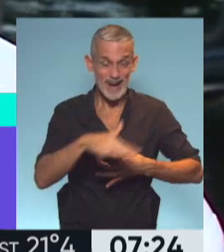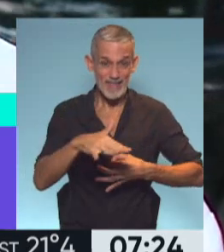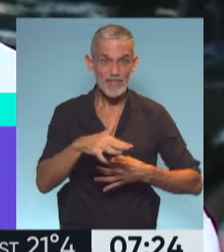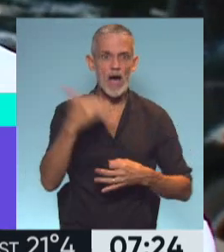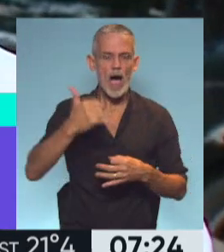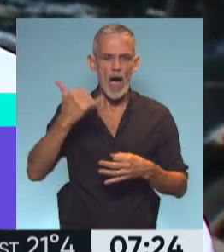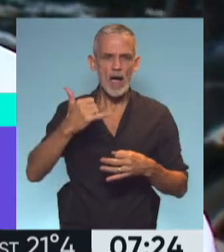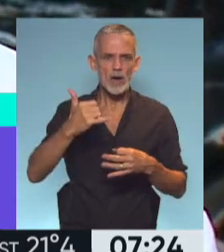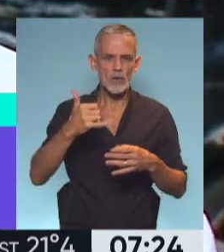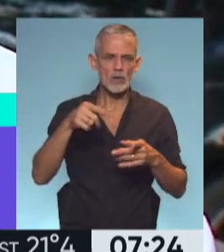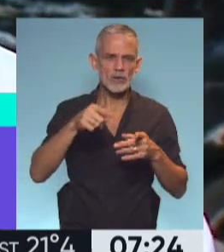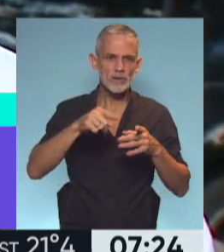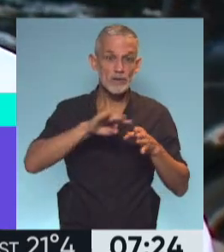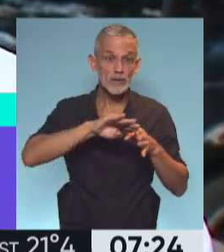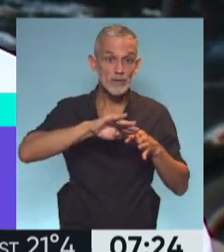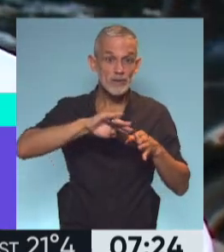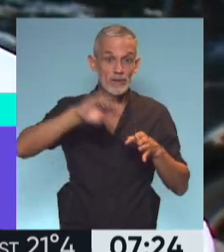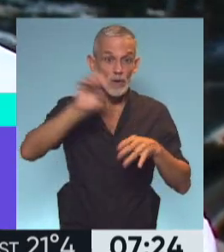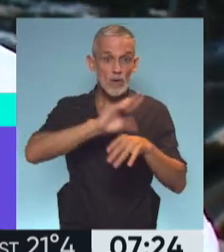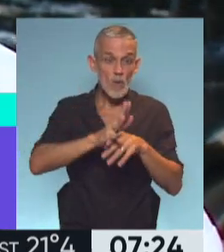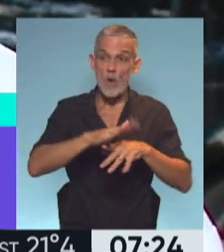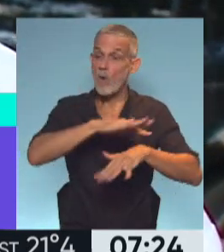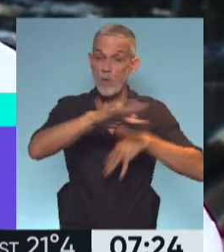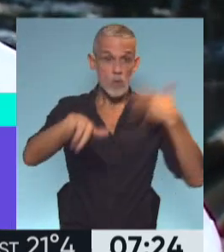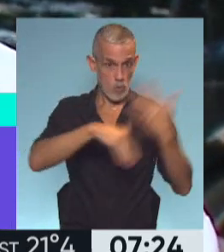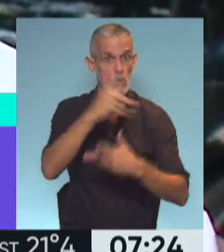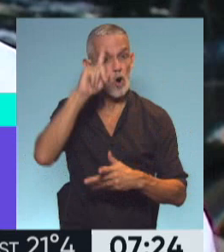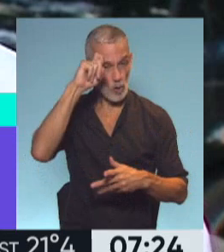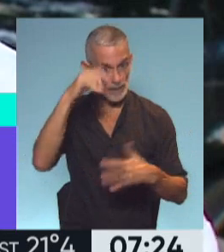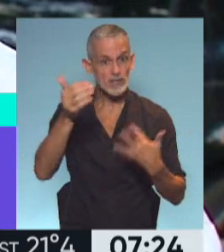cayendo en el abismo de una catástrofe